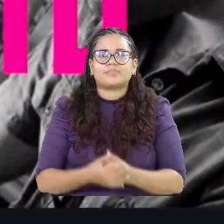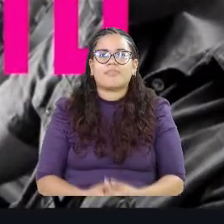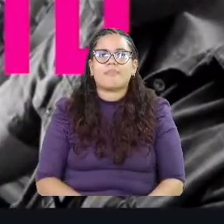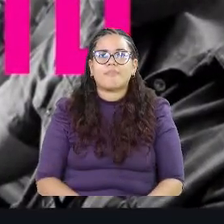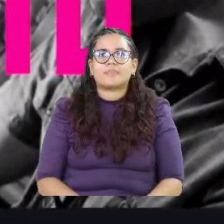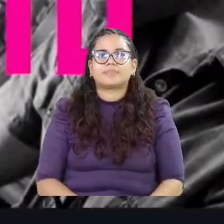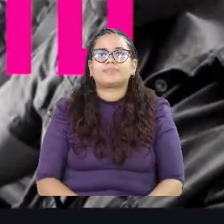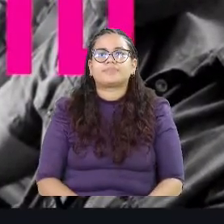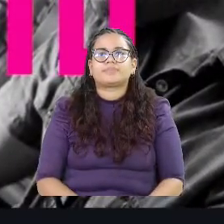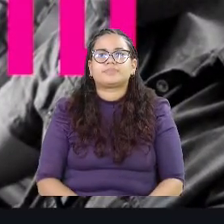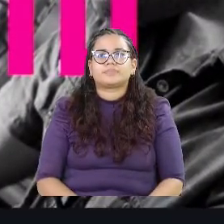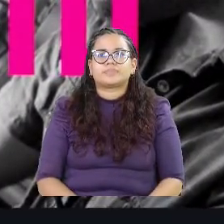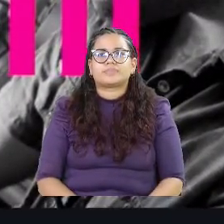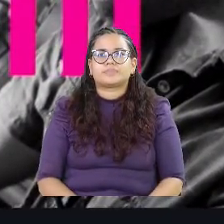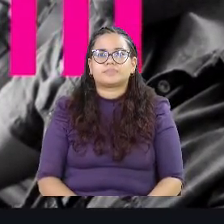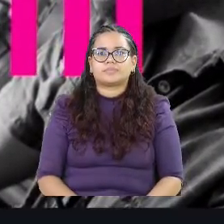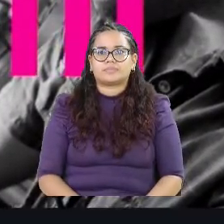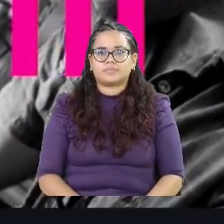Entonces,